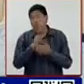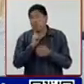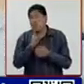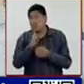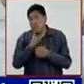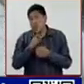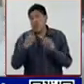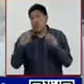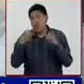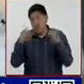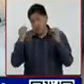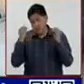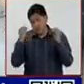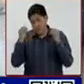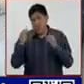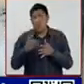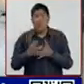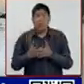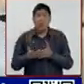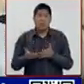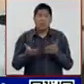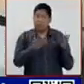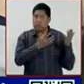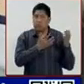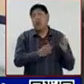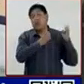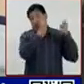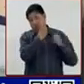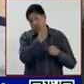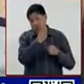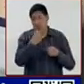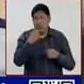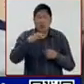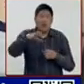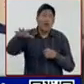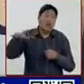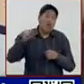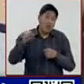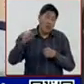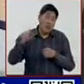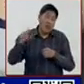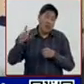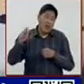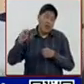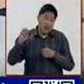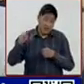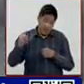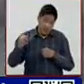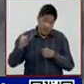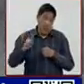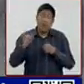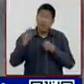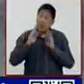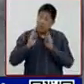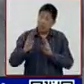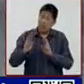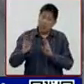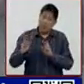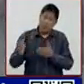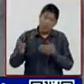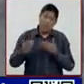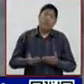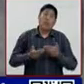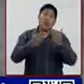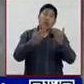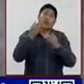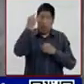garantías para vender su producto en Villa Fátima, refiriéndose así al sector de los cocaleros de Arnold Alares. Y sobre la respuesta a su pliego entregado